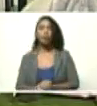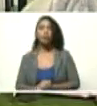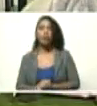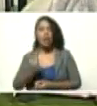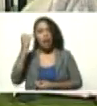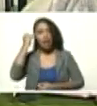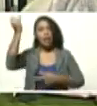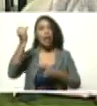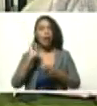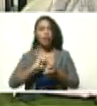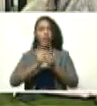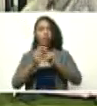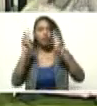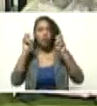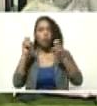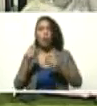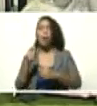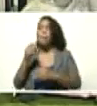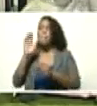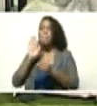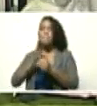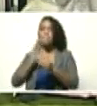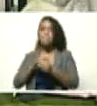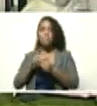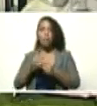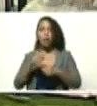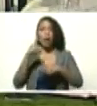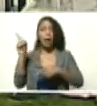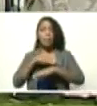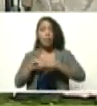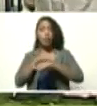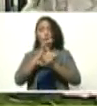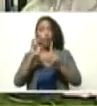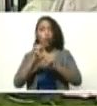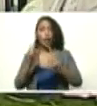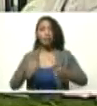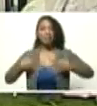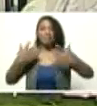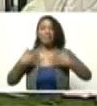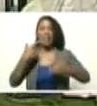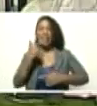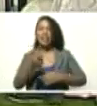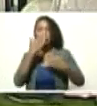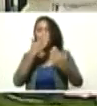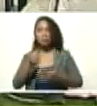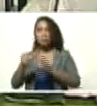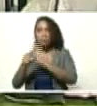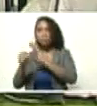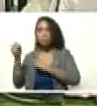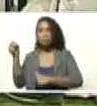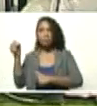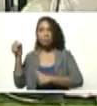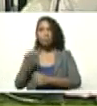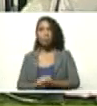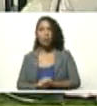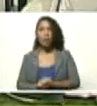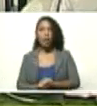Reinventarlo. Pide la palabra Ernesto Villegas. Vamos a ver si viene emocionado. Vamos a ver qué nos dice Ernesto. Señor presidente, en el marco de esas